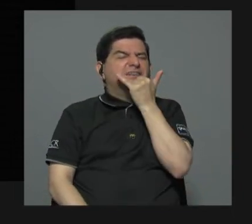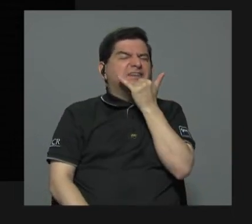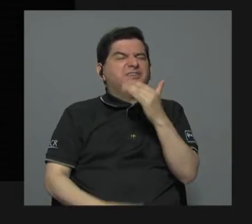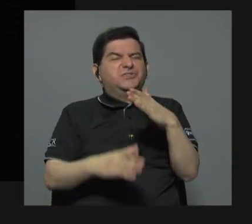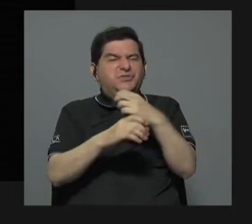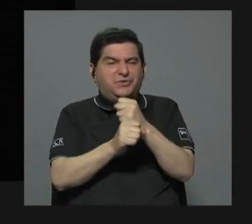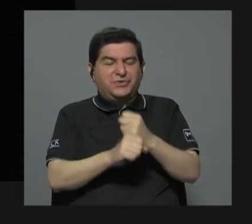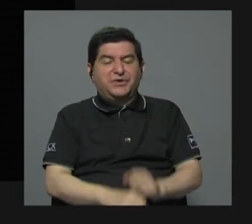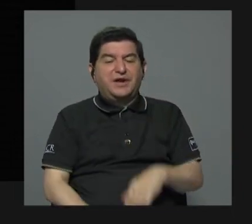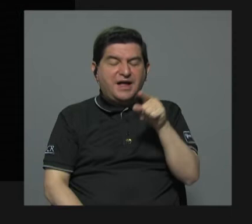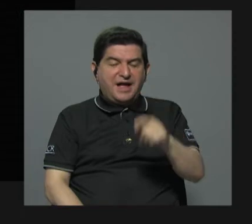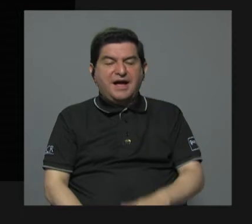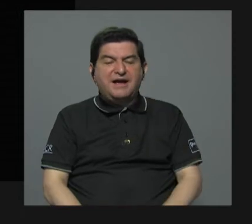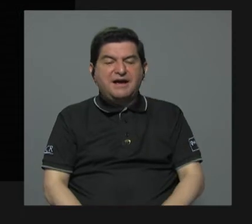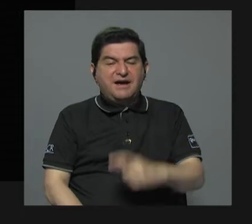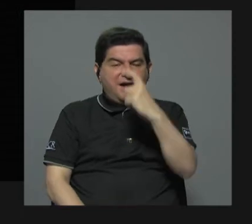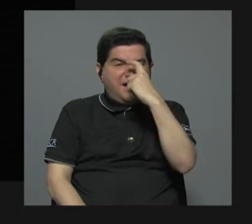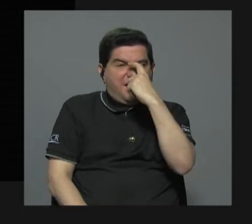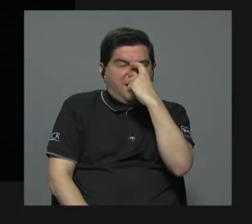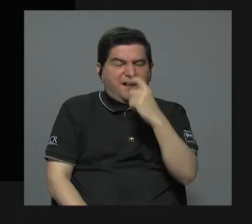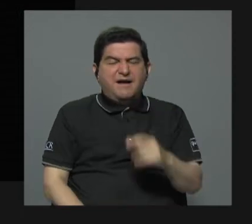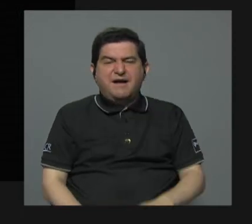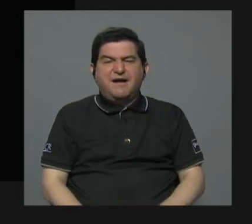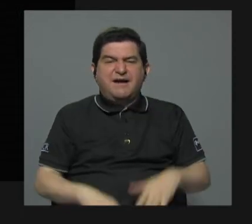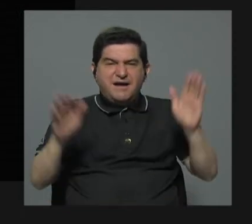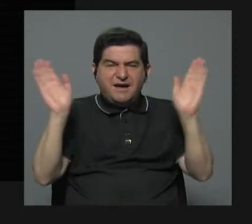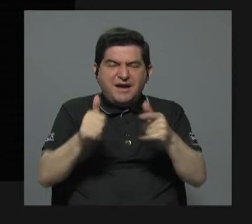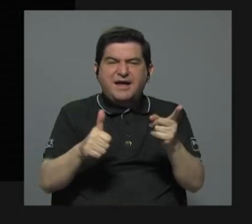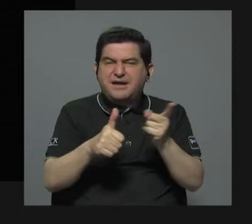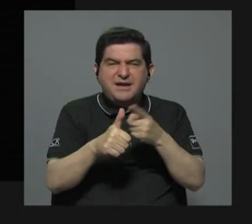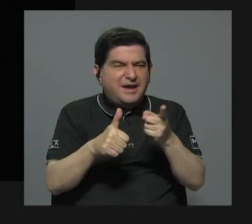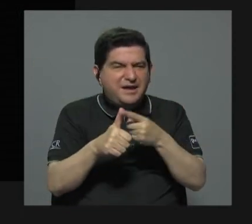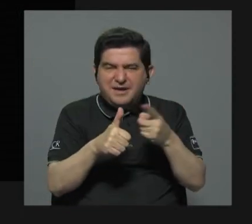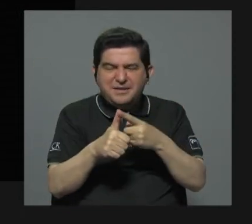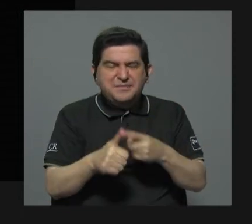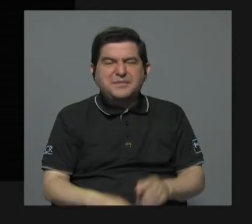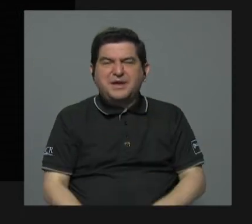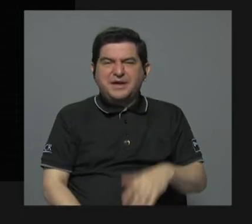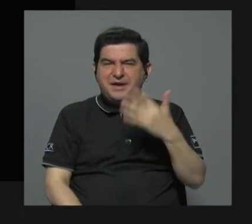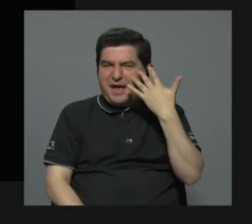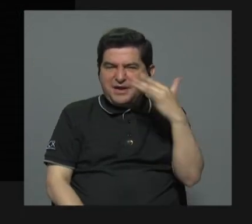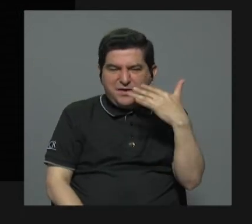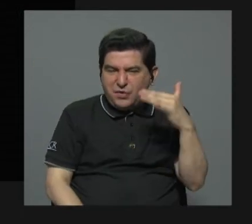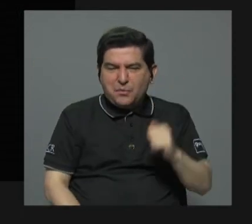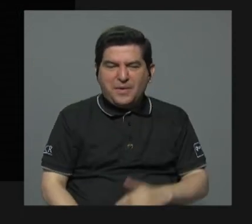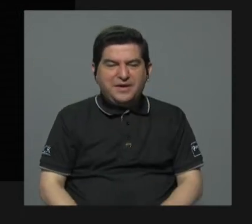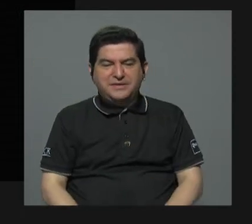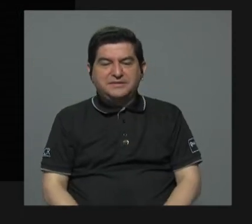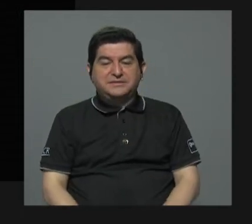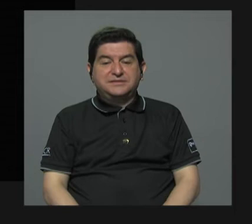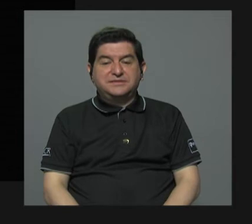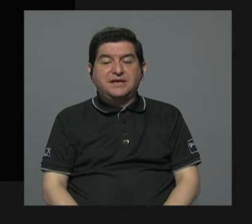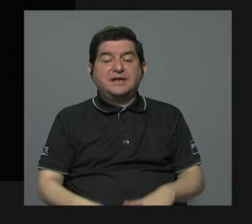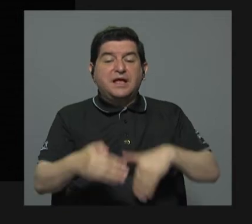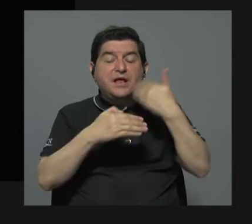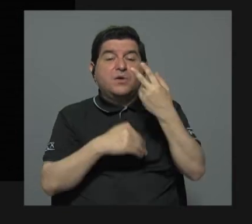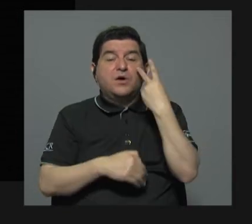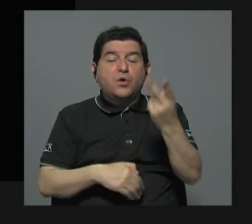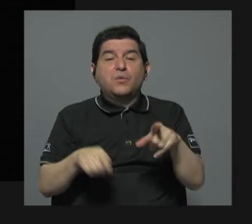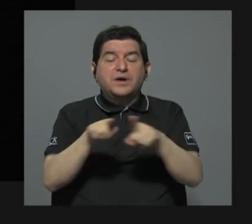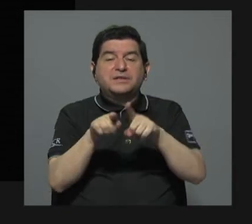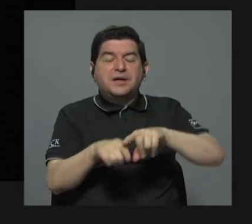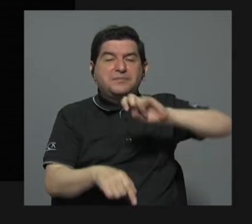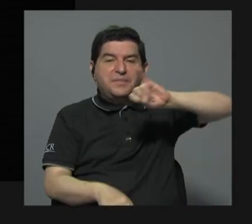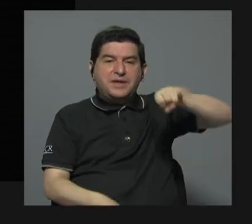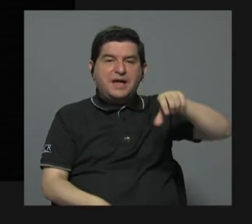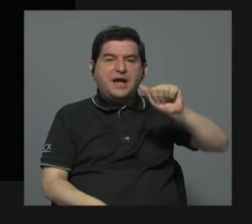bueno, aquí el águila a lo mejor no parece tan águila en el primer cuartel, aquí a la izquierda, que lo estoy marcando con el cursor, y a la derecha tenemos un jaguar al cual